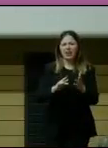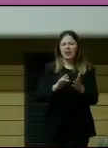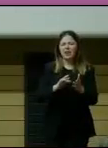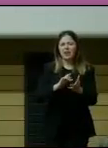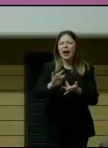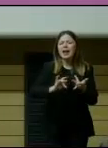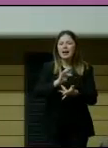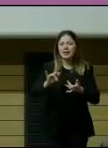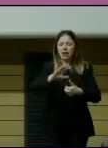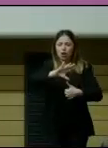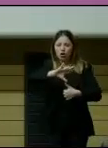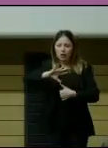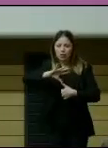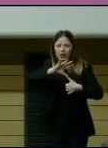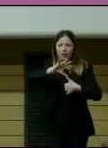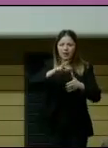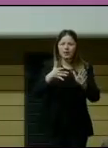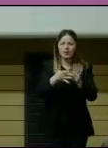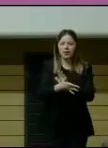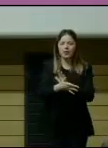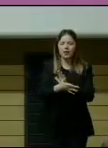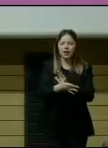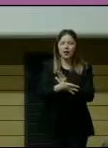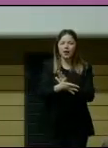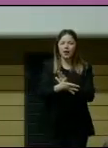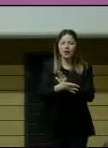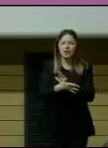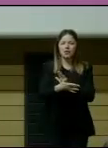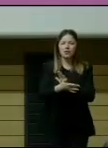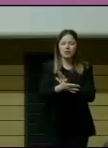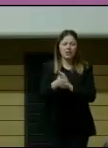opioides en Norteamérica generaba mucha inquietud profesional.